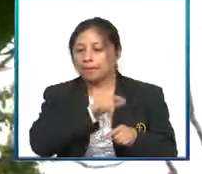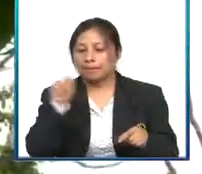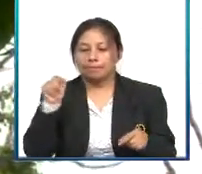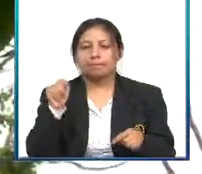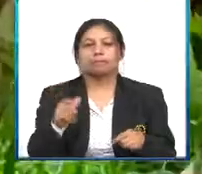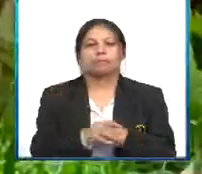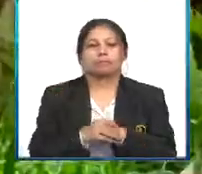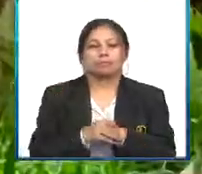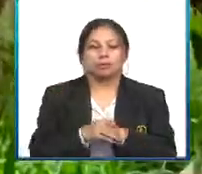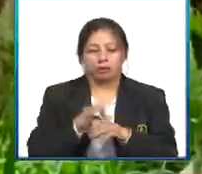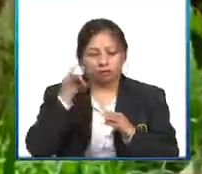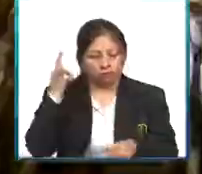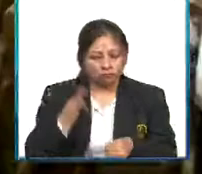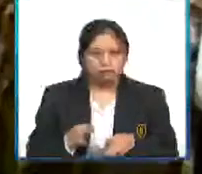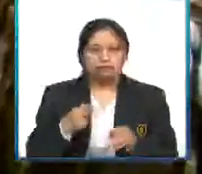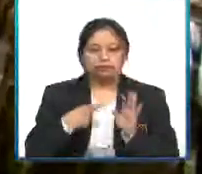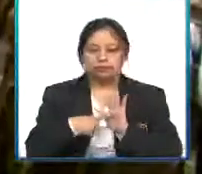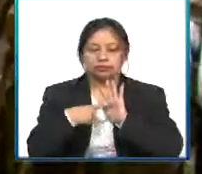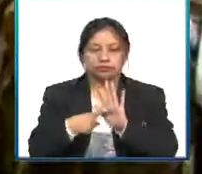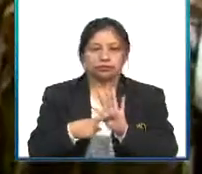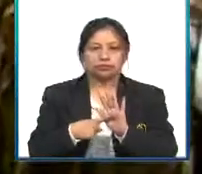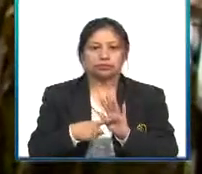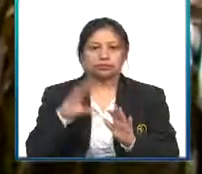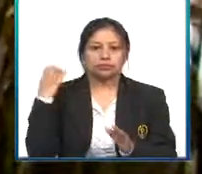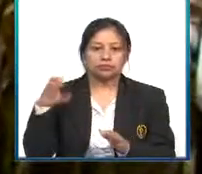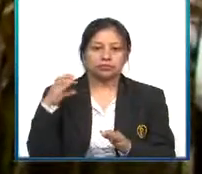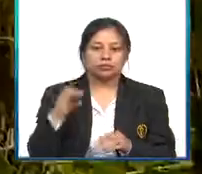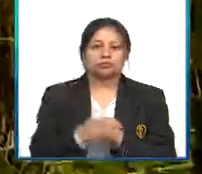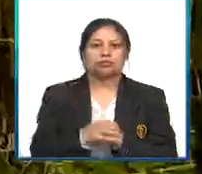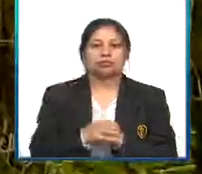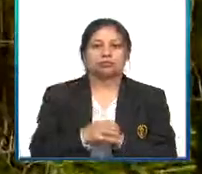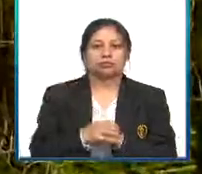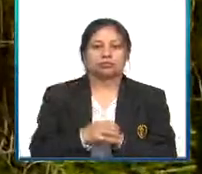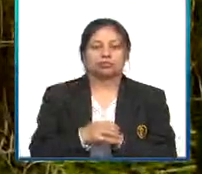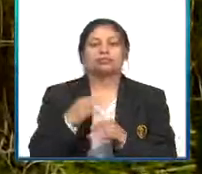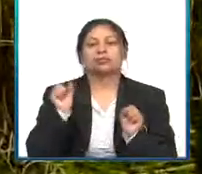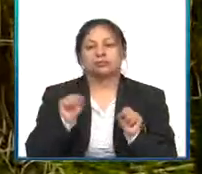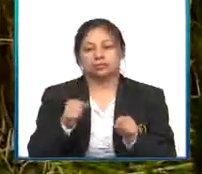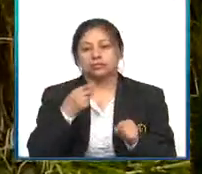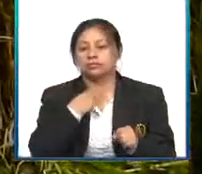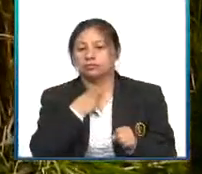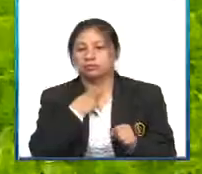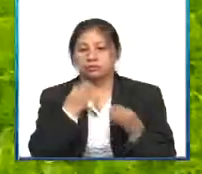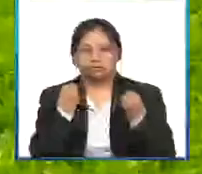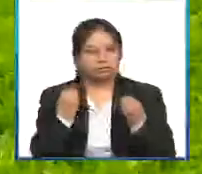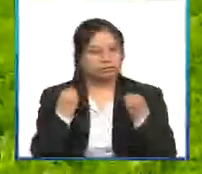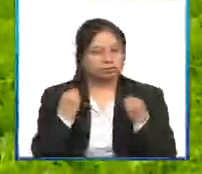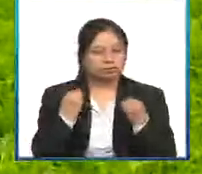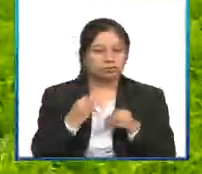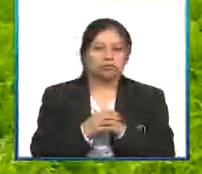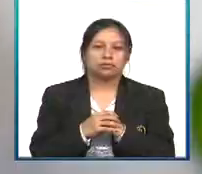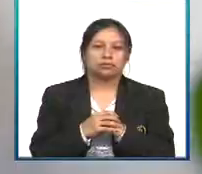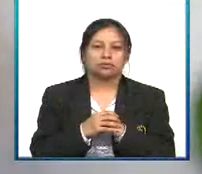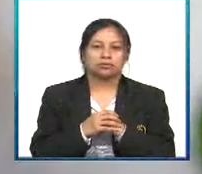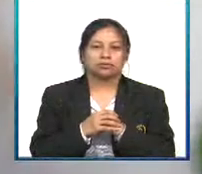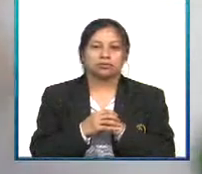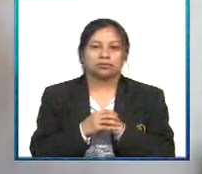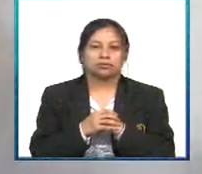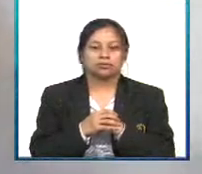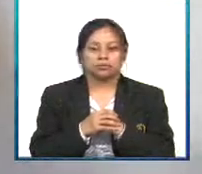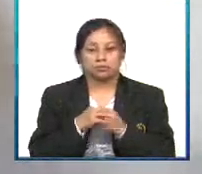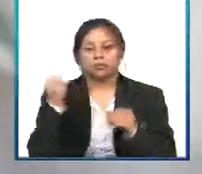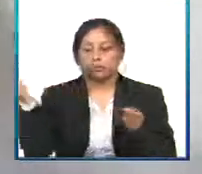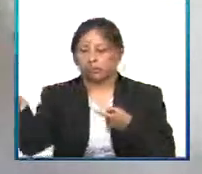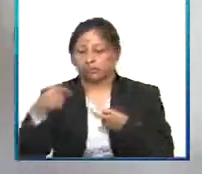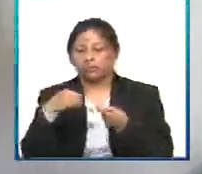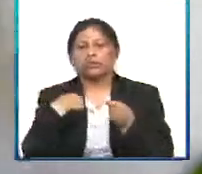se ha confirmado su presencia en Colombia. Y a partir de ahí, pues el riesgo resulta inminente. Estamos hablando de un hongo que